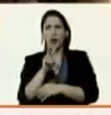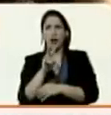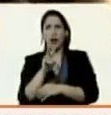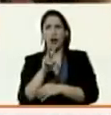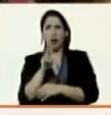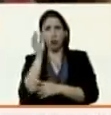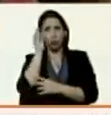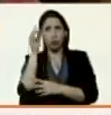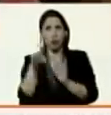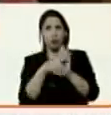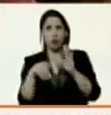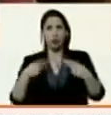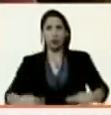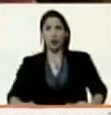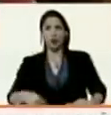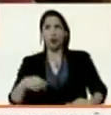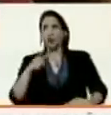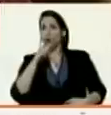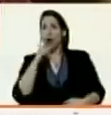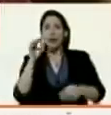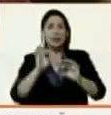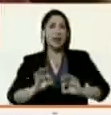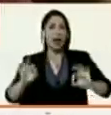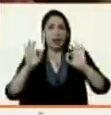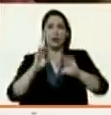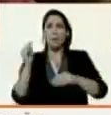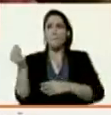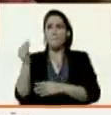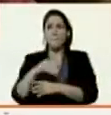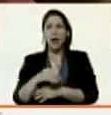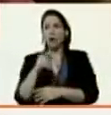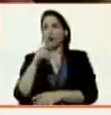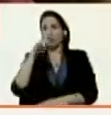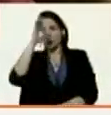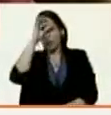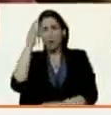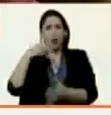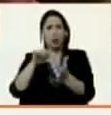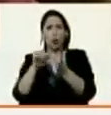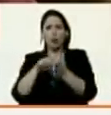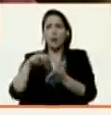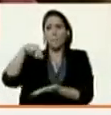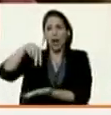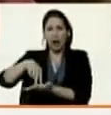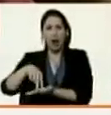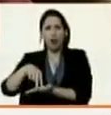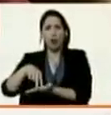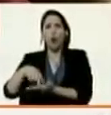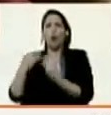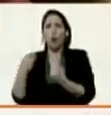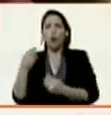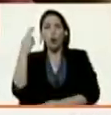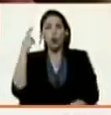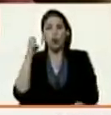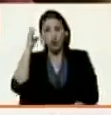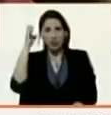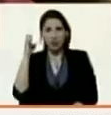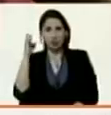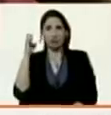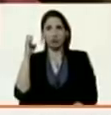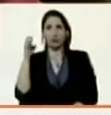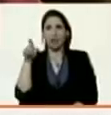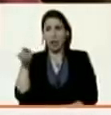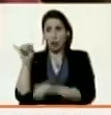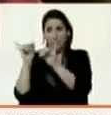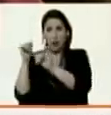este mundo más desubicados que la unión europea no hay nadie más sobreestimado por